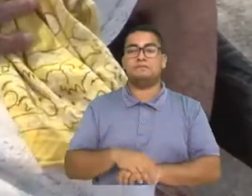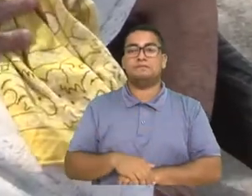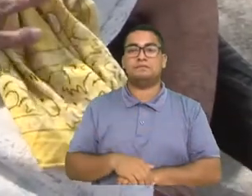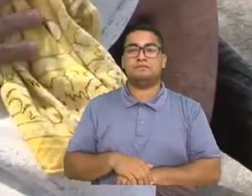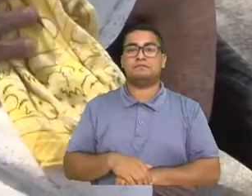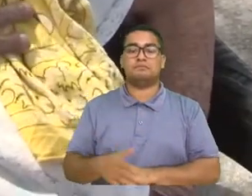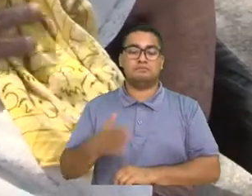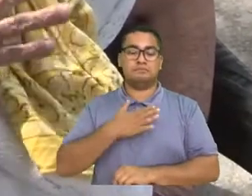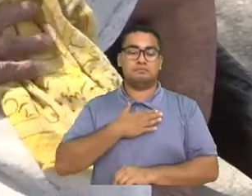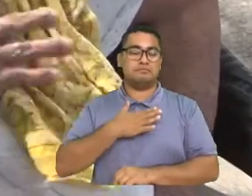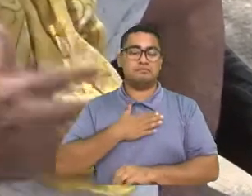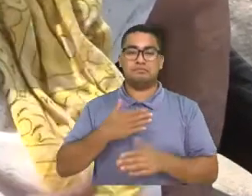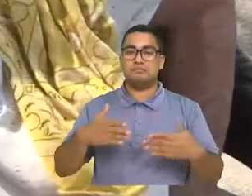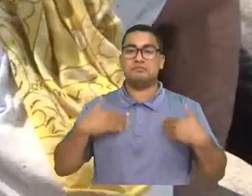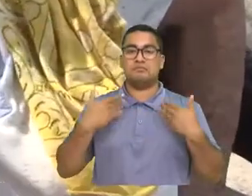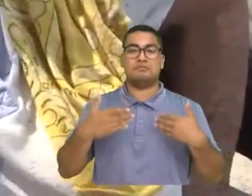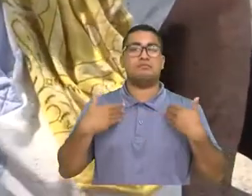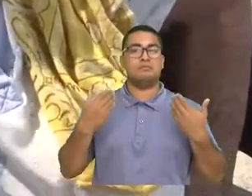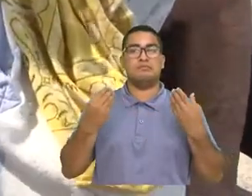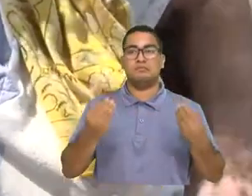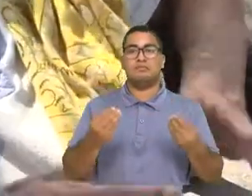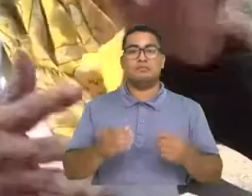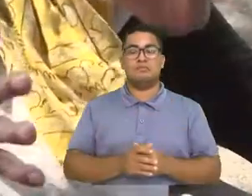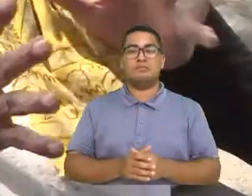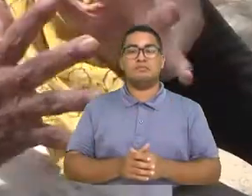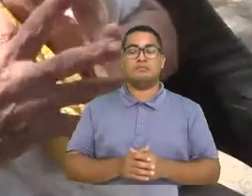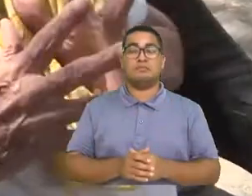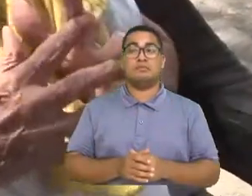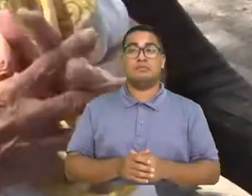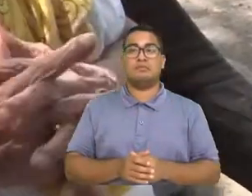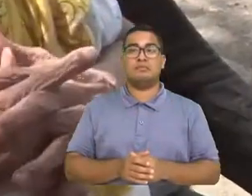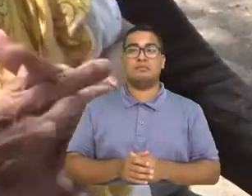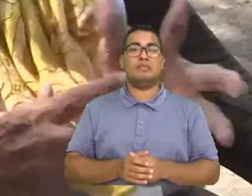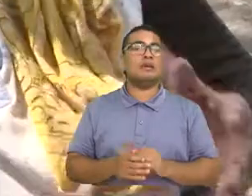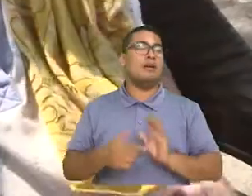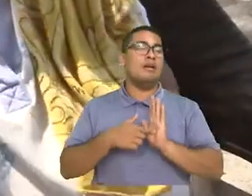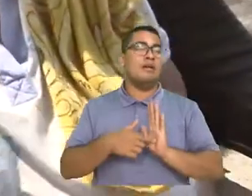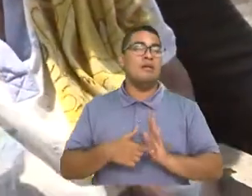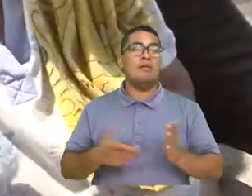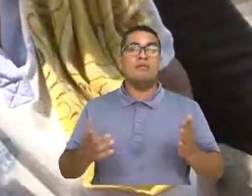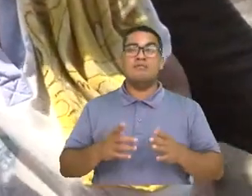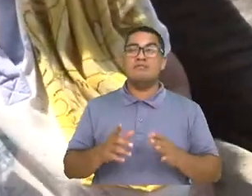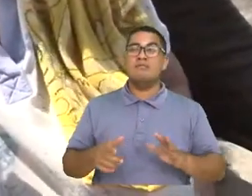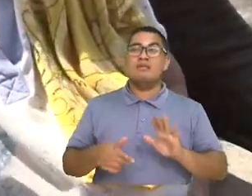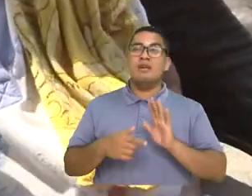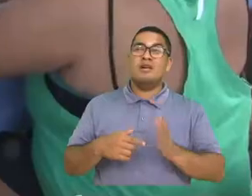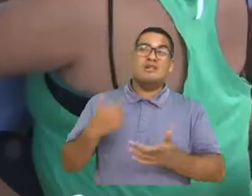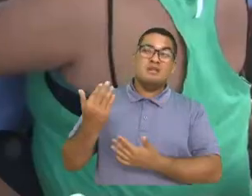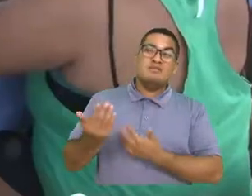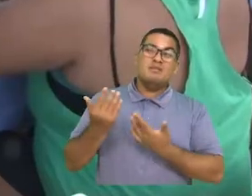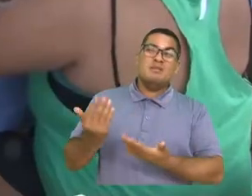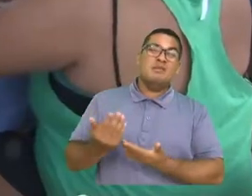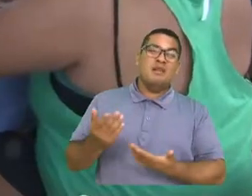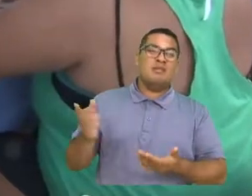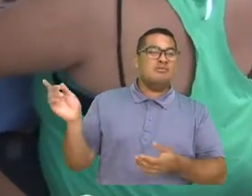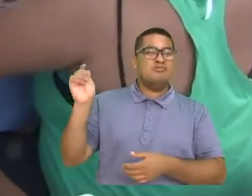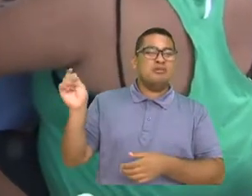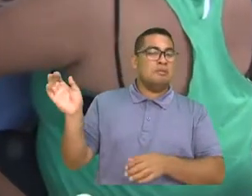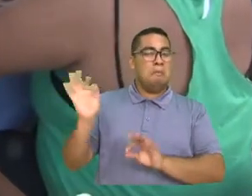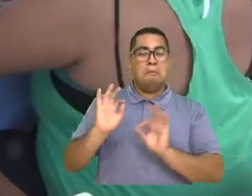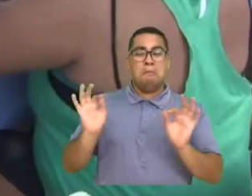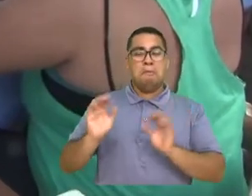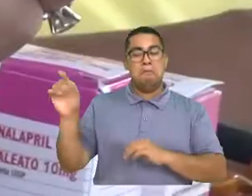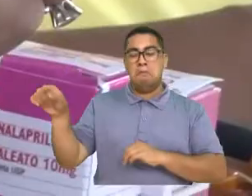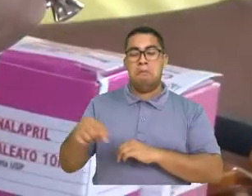mi parte me alegro mucho. Porque ya no va uno ya largo a estar esperando más. En esta